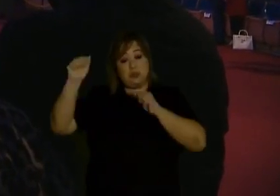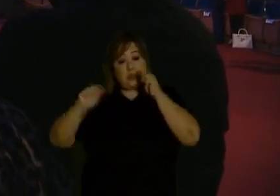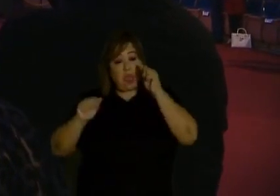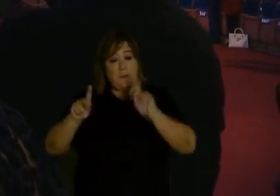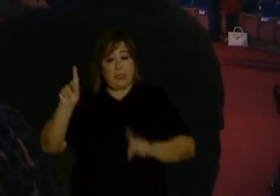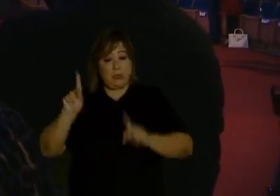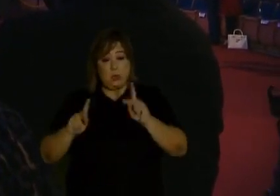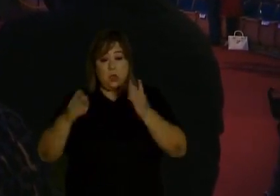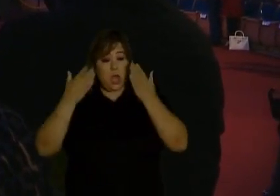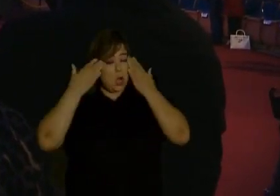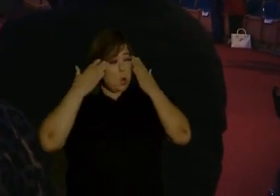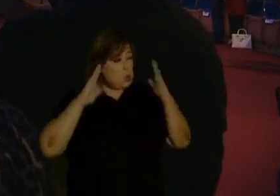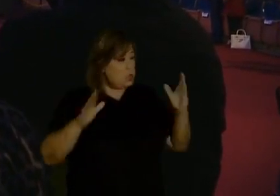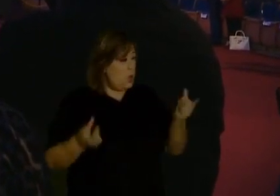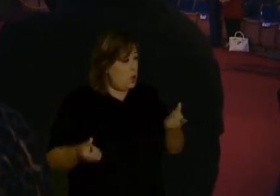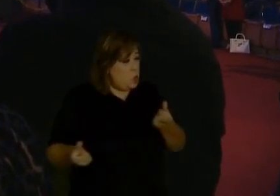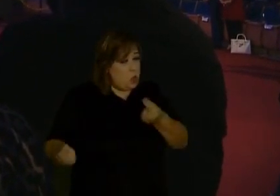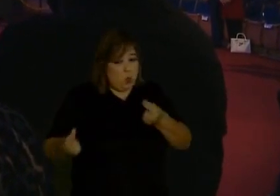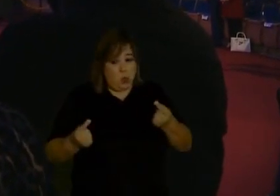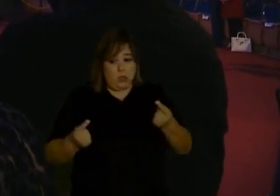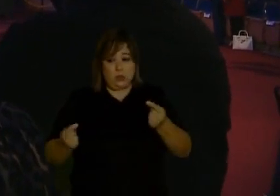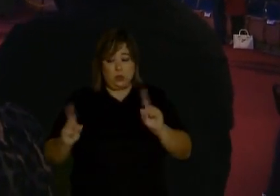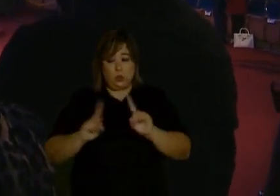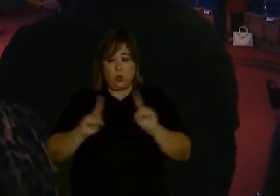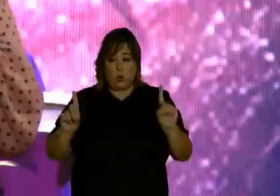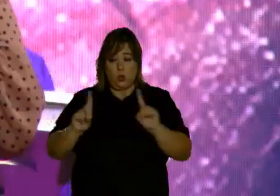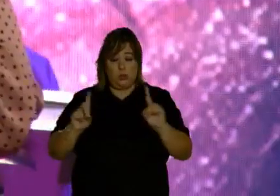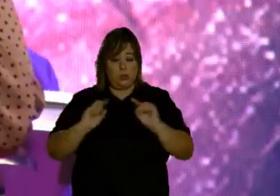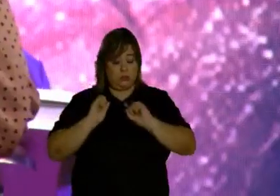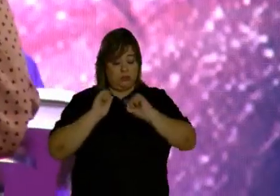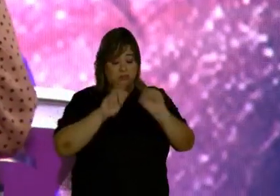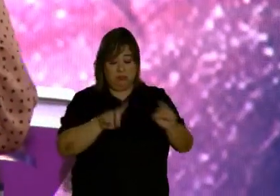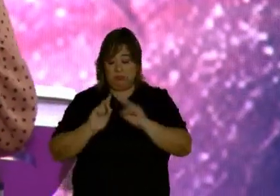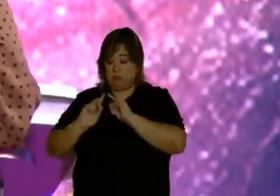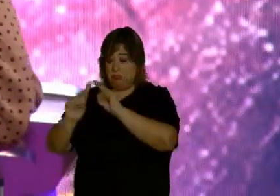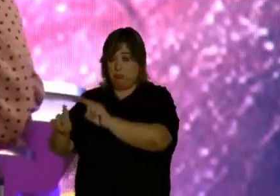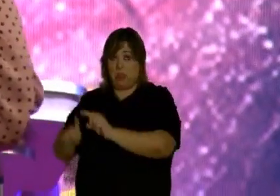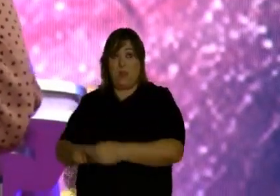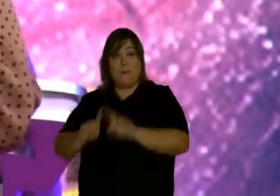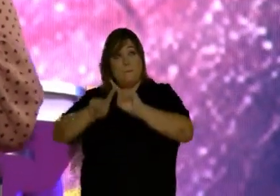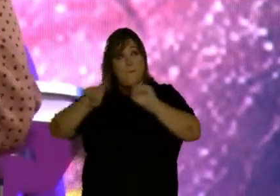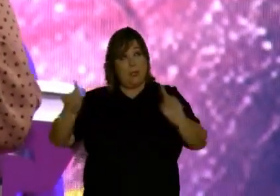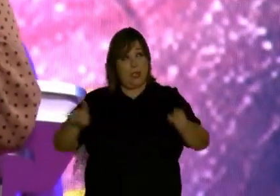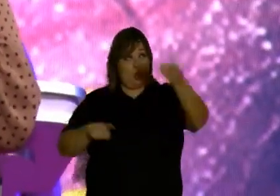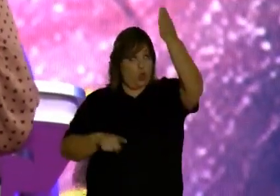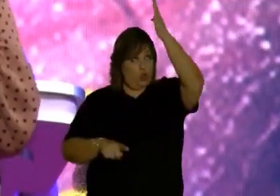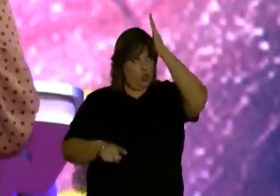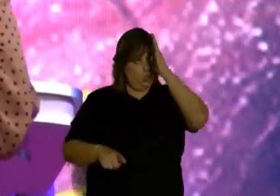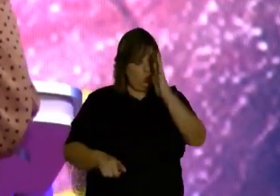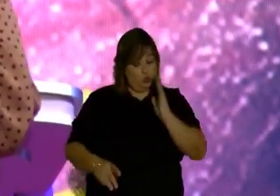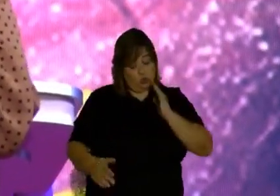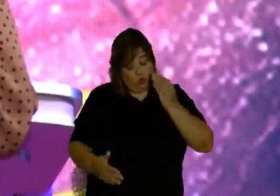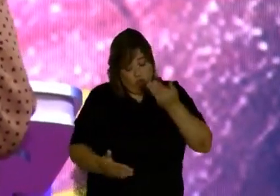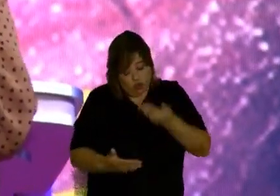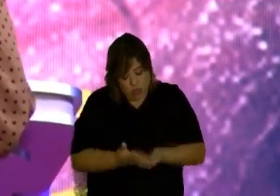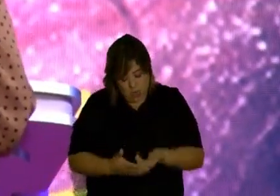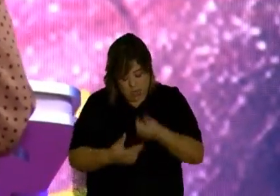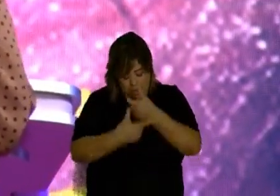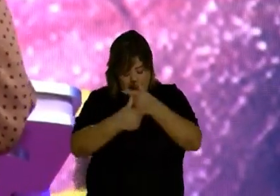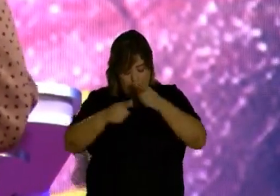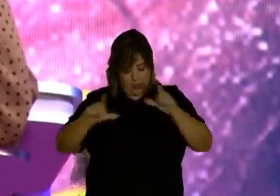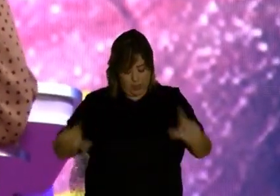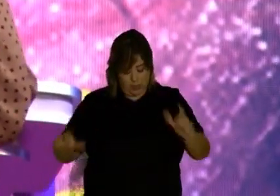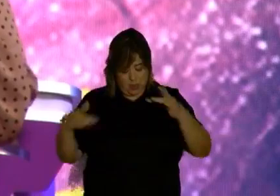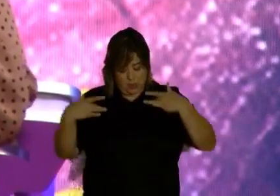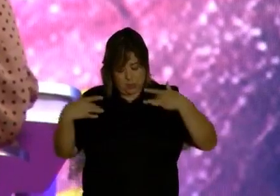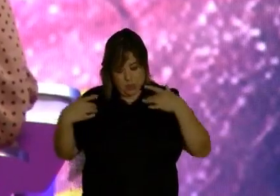hacer, donde estás tú hay libertad, donde estás tú hay salvación, hay liberación, hay